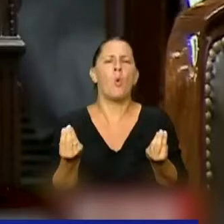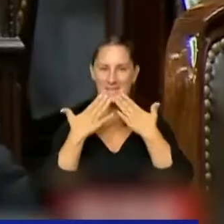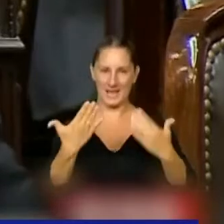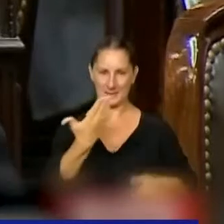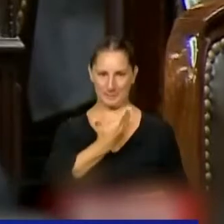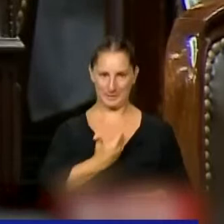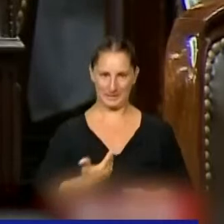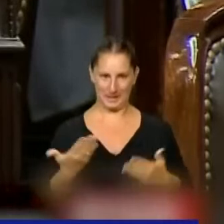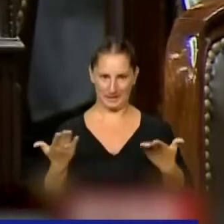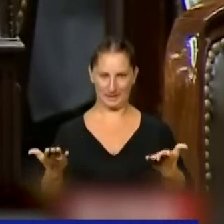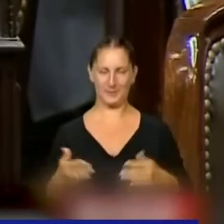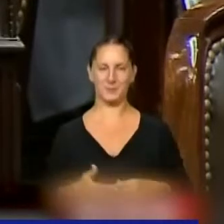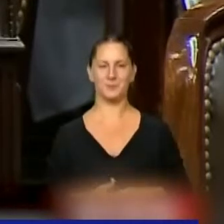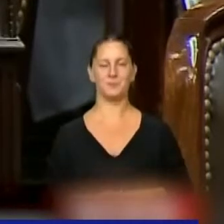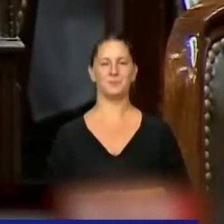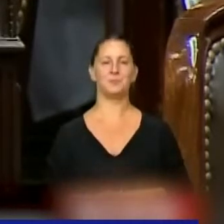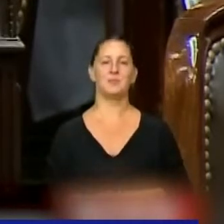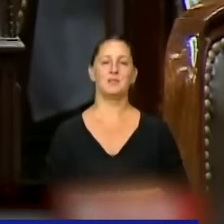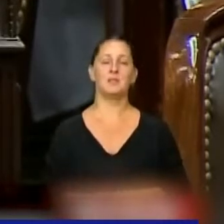marginales.